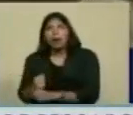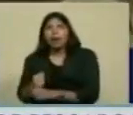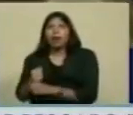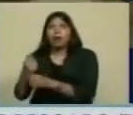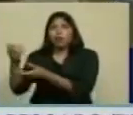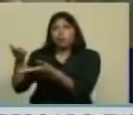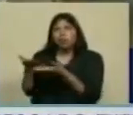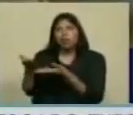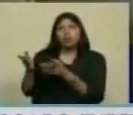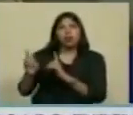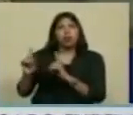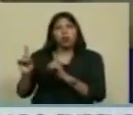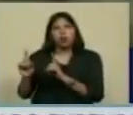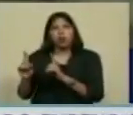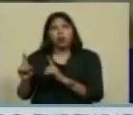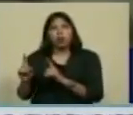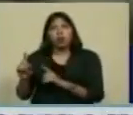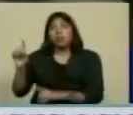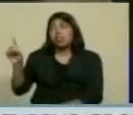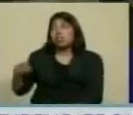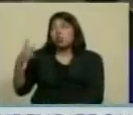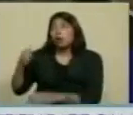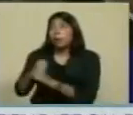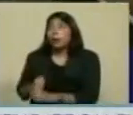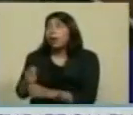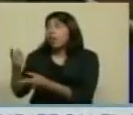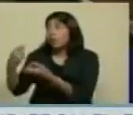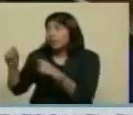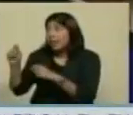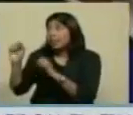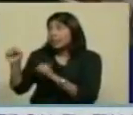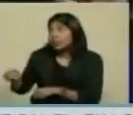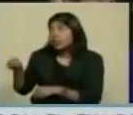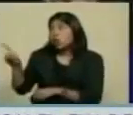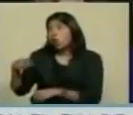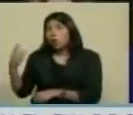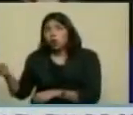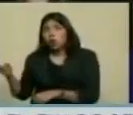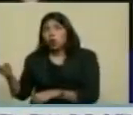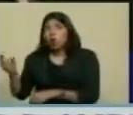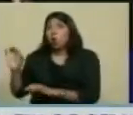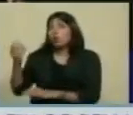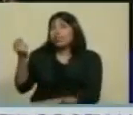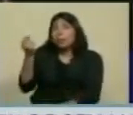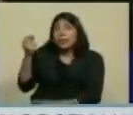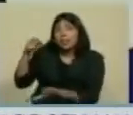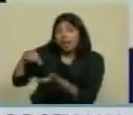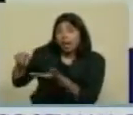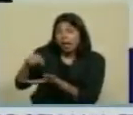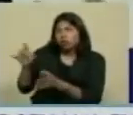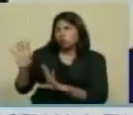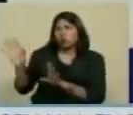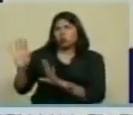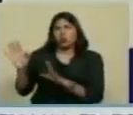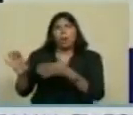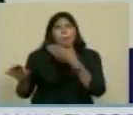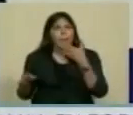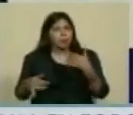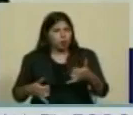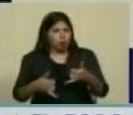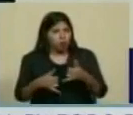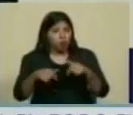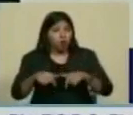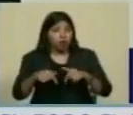ninguna potencia que nos diga si nos vende o no nos vende un repuesto, si nos vende o no nos vende una semilla. Hoy nuestros científicos, a través de esta